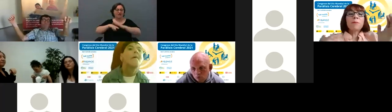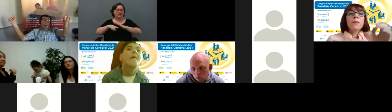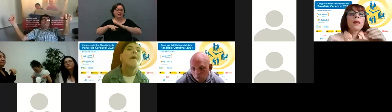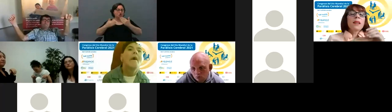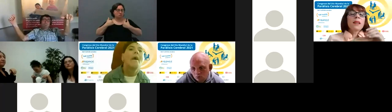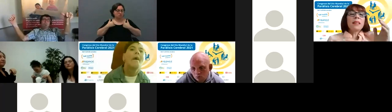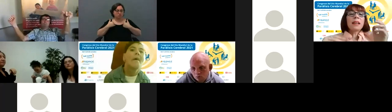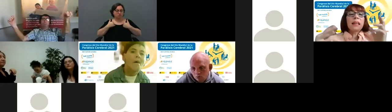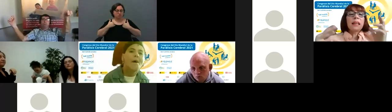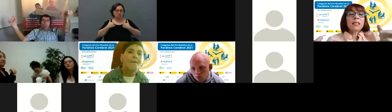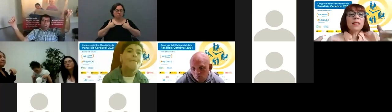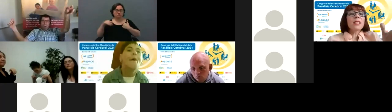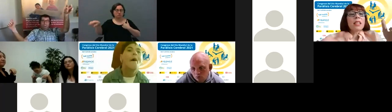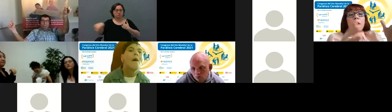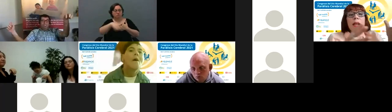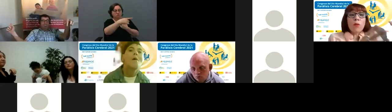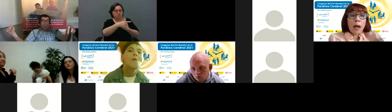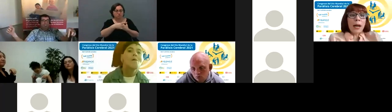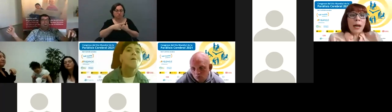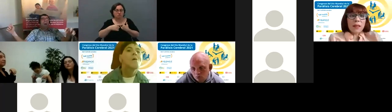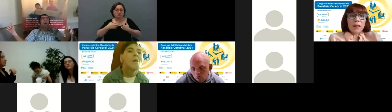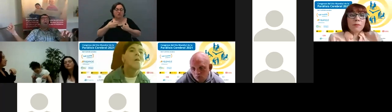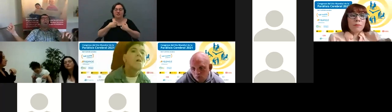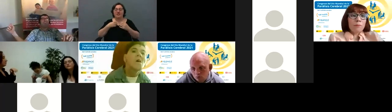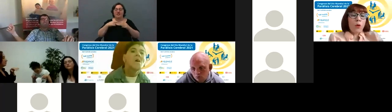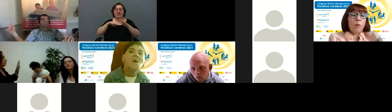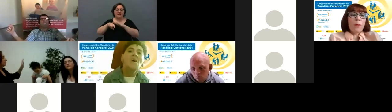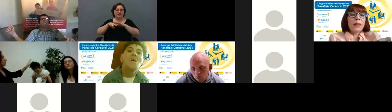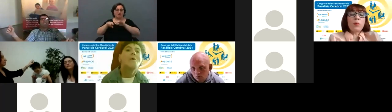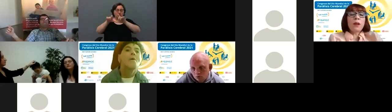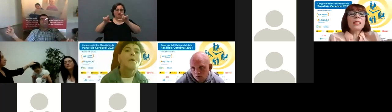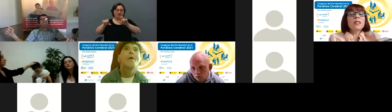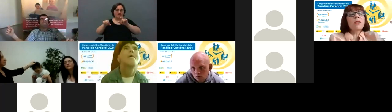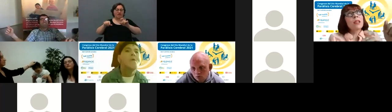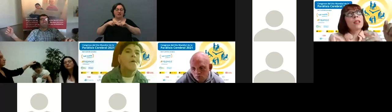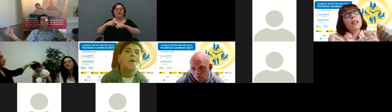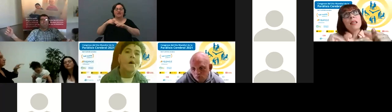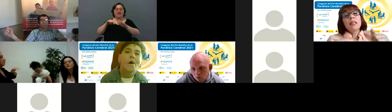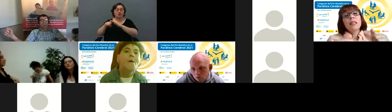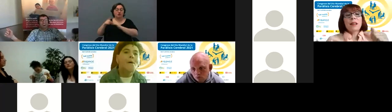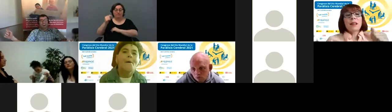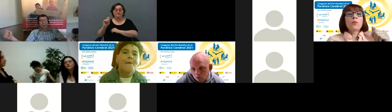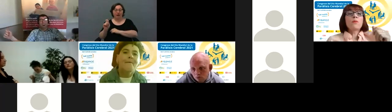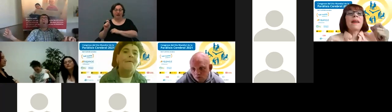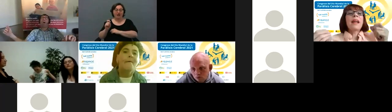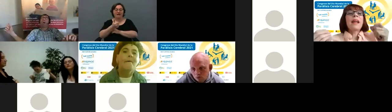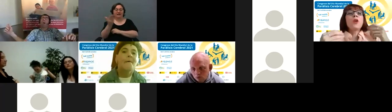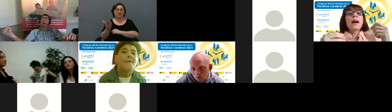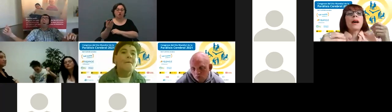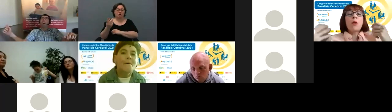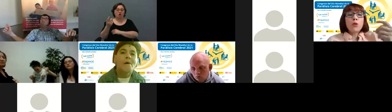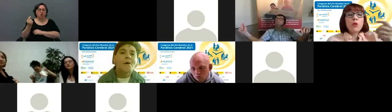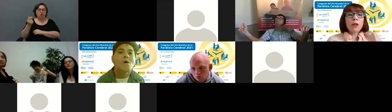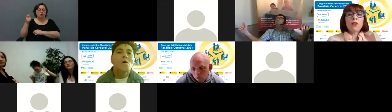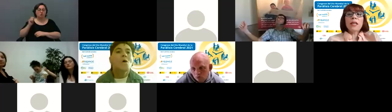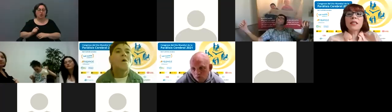¿vale? Esa entidad que la gestiona se llevará una parte, obviamente, por la gestión, y el resto pues me dará lugar